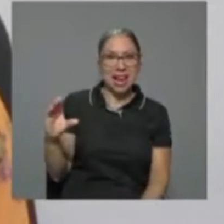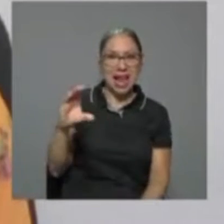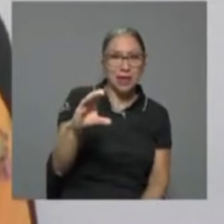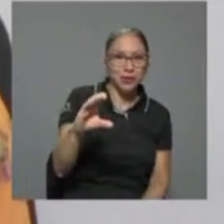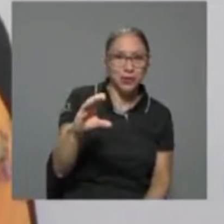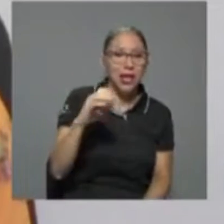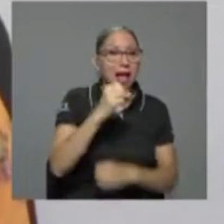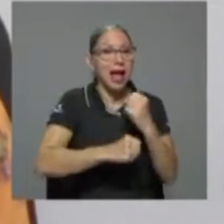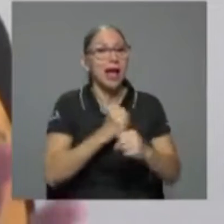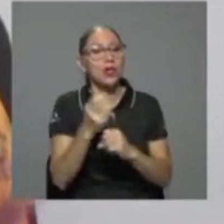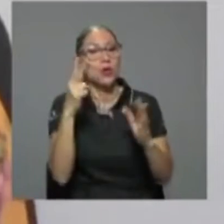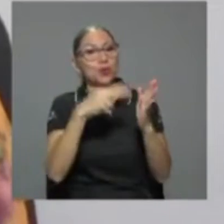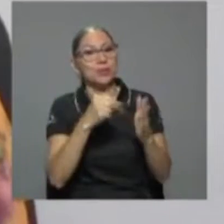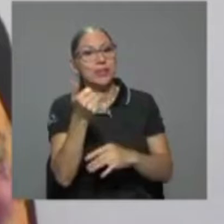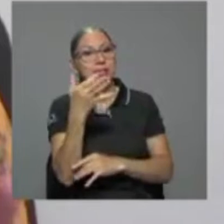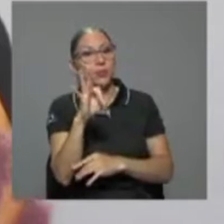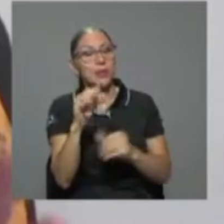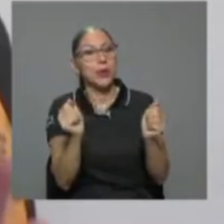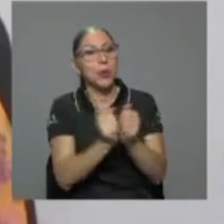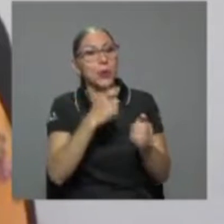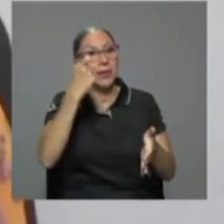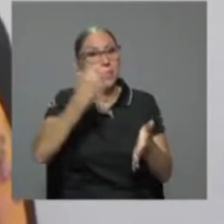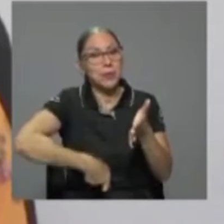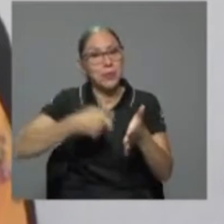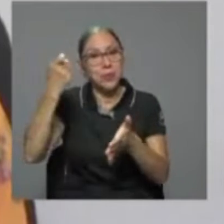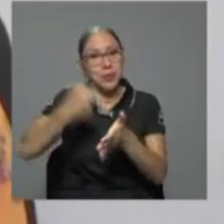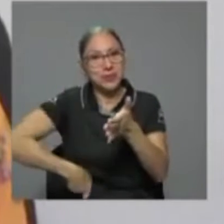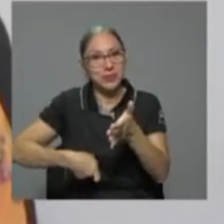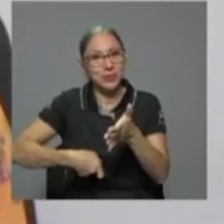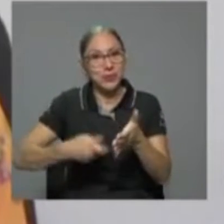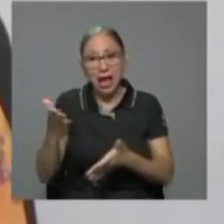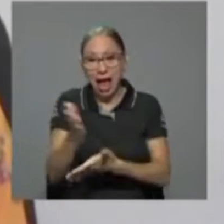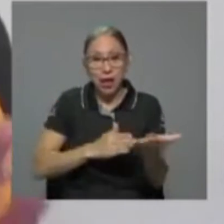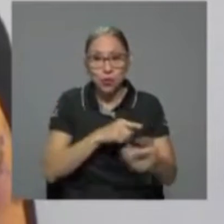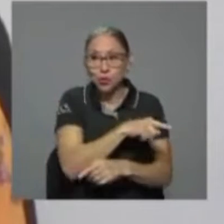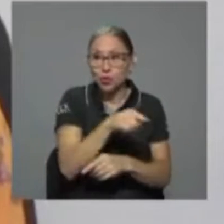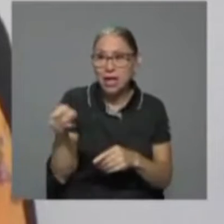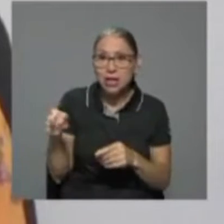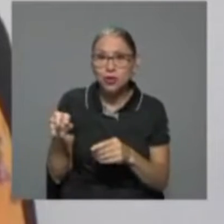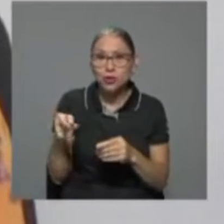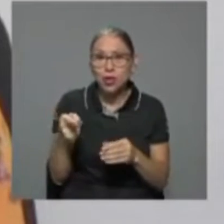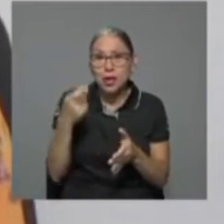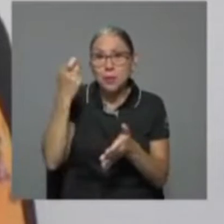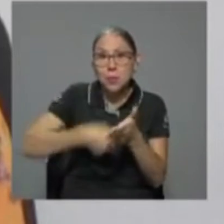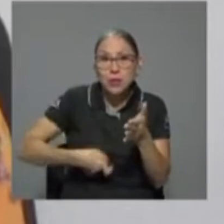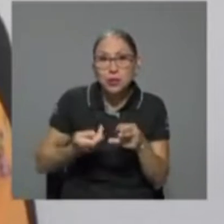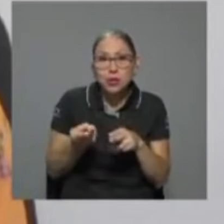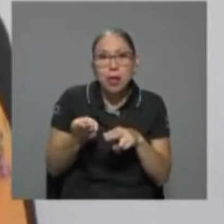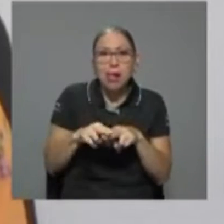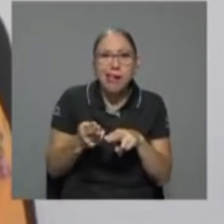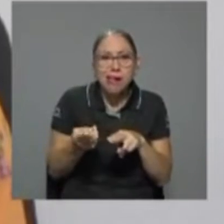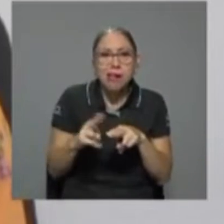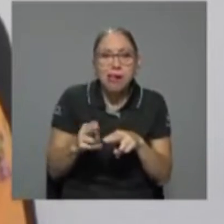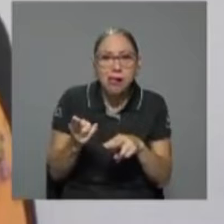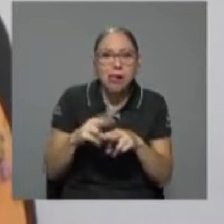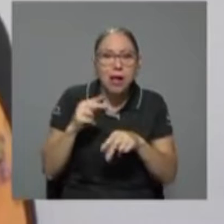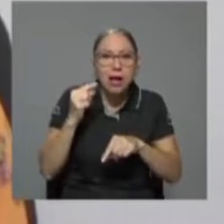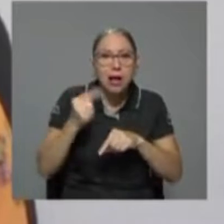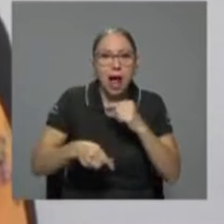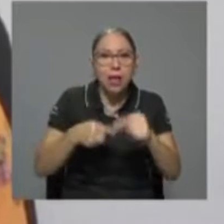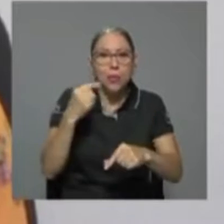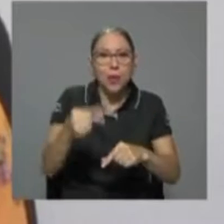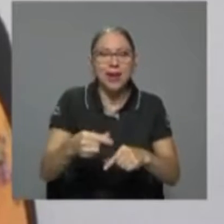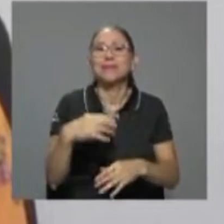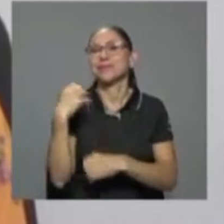impuestos, algunos de ellos que se implementan de forma gradual, ¿verdad? Con escalas graduales, y en el